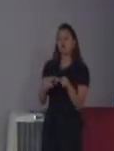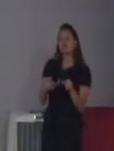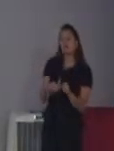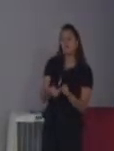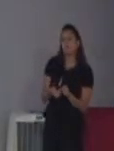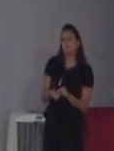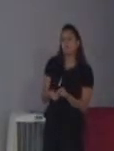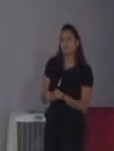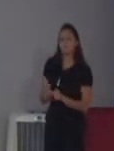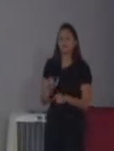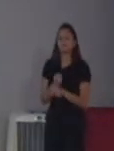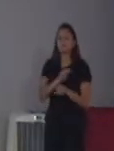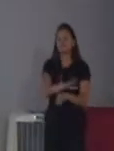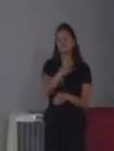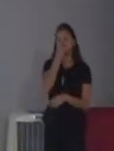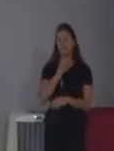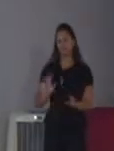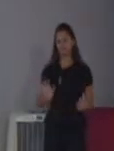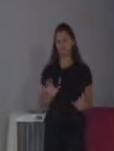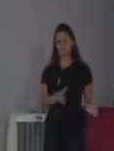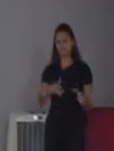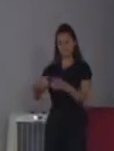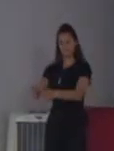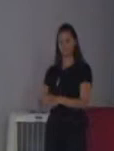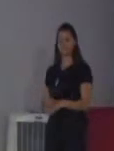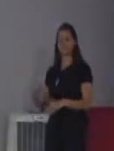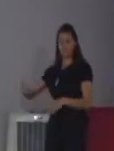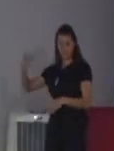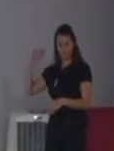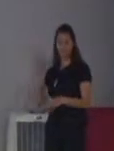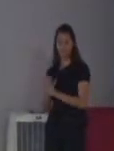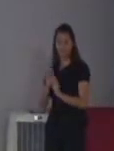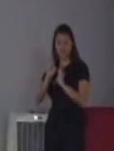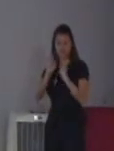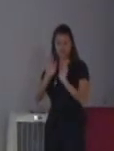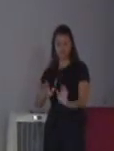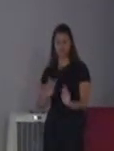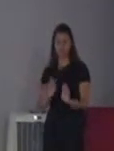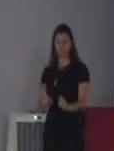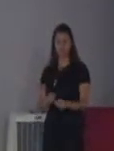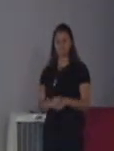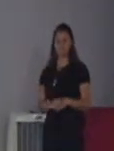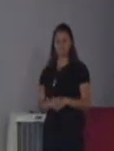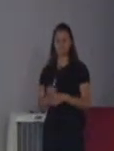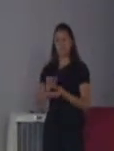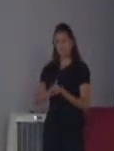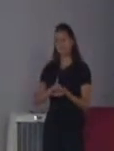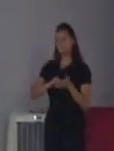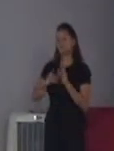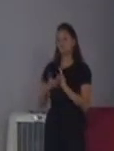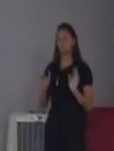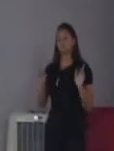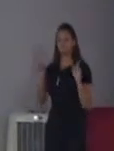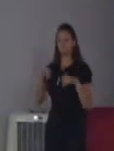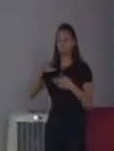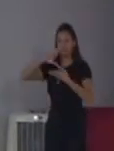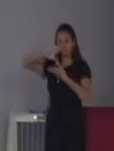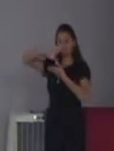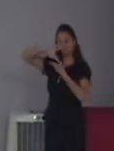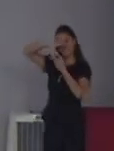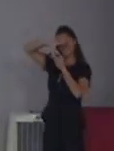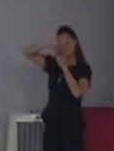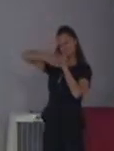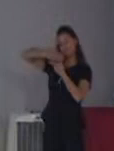los granos era como la tarea y la labor de la población con discapacidad visual en su momento. Por lo tanto, también en América Latina, con las